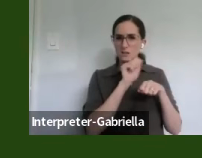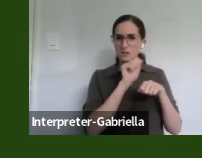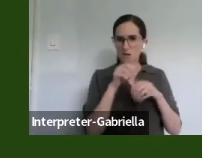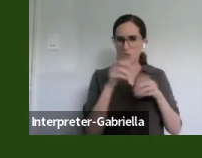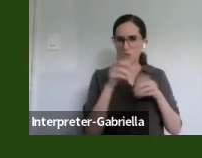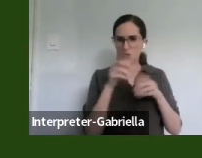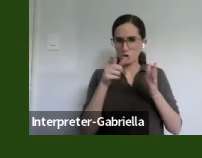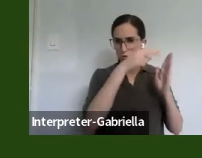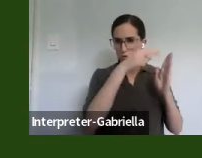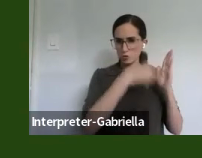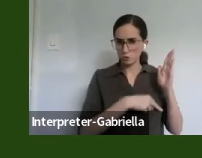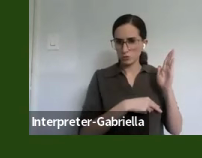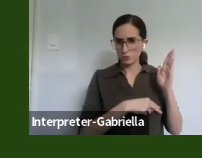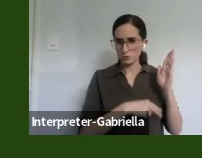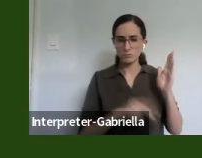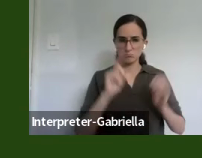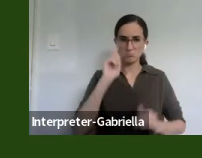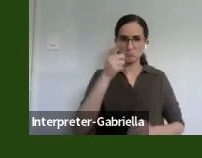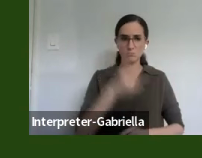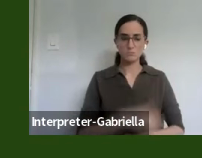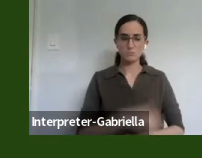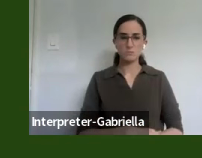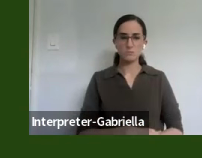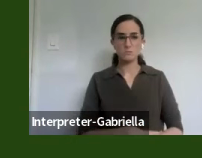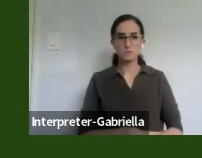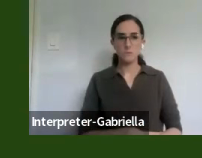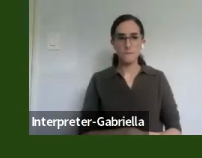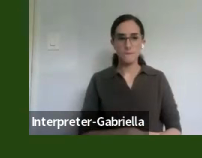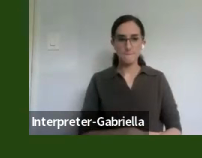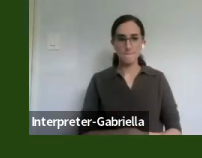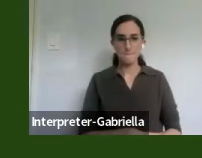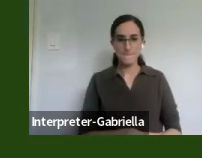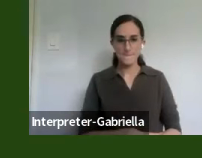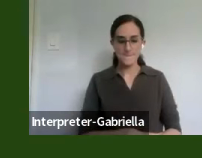repite, más bien revisen las biografías de todos en